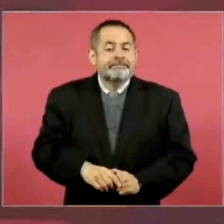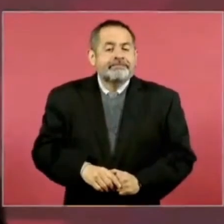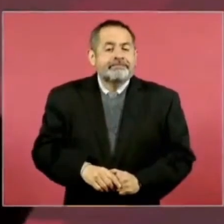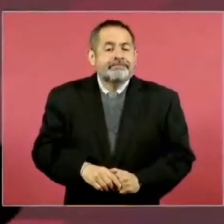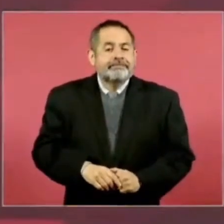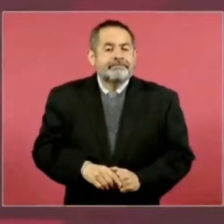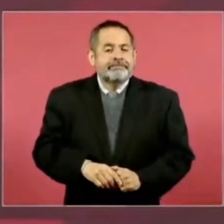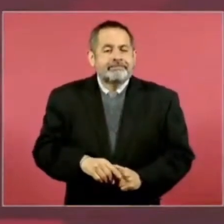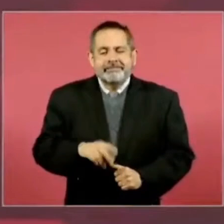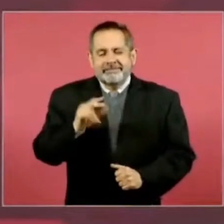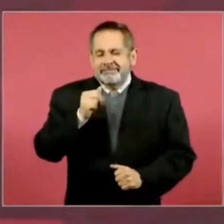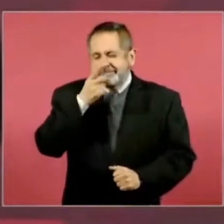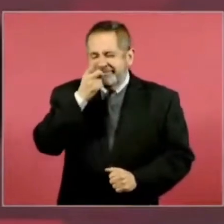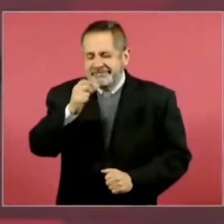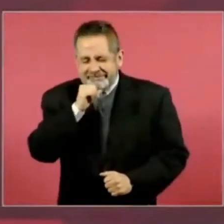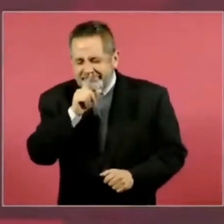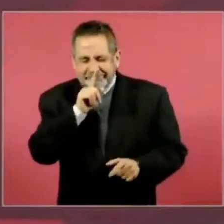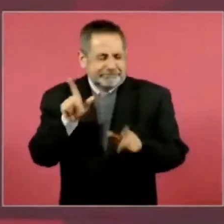pero eso no lo voy a decir,